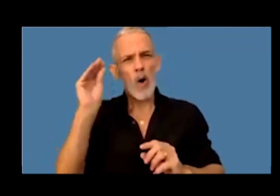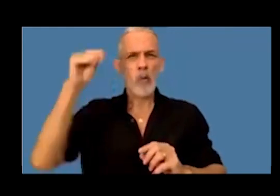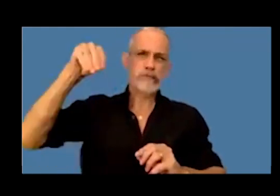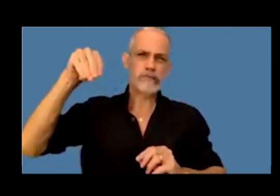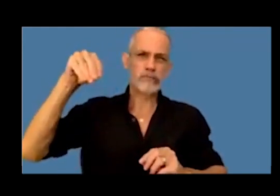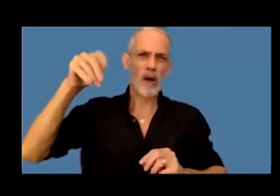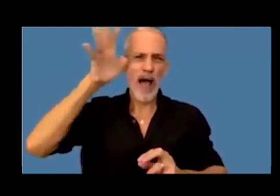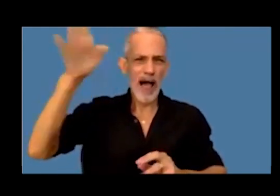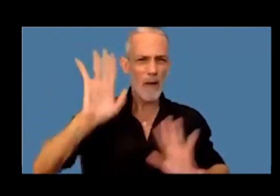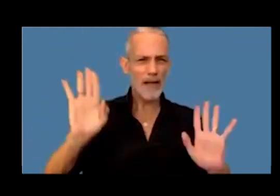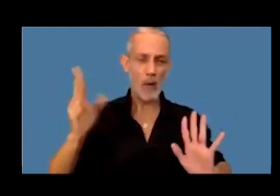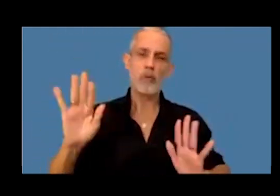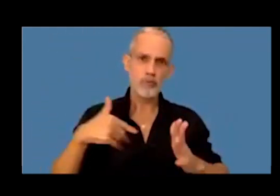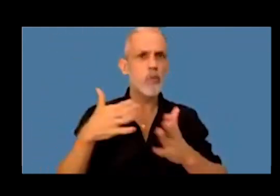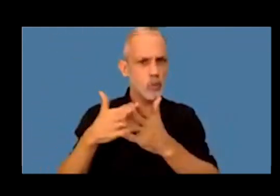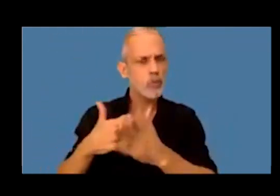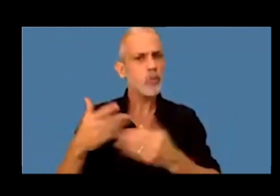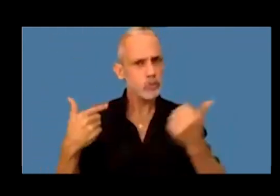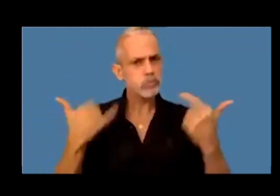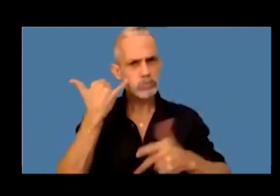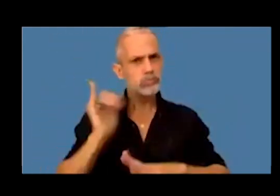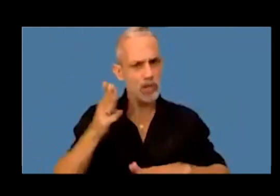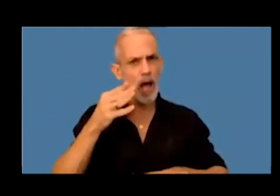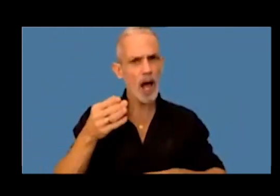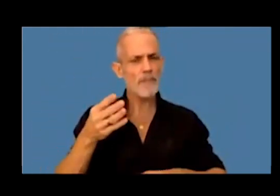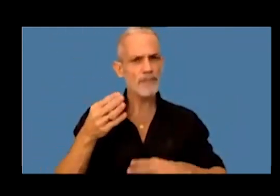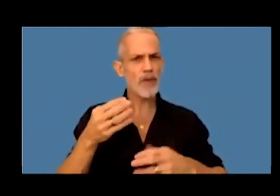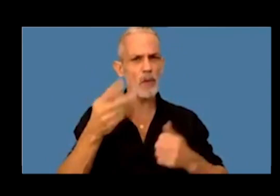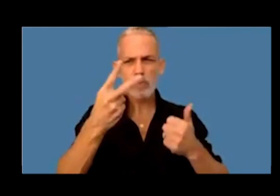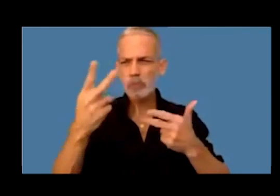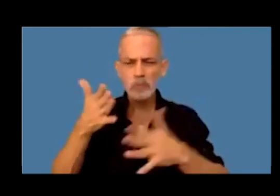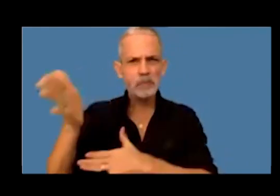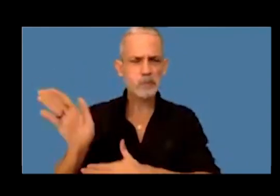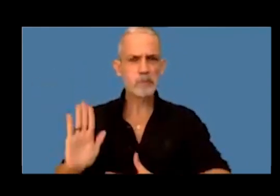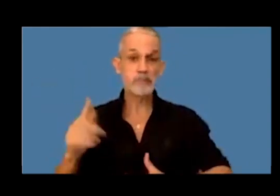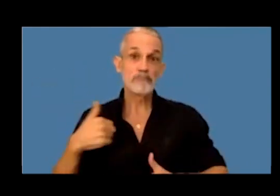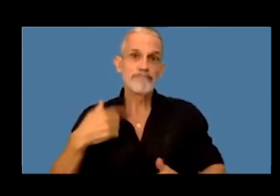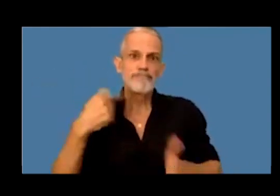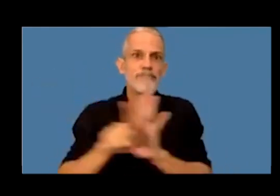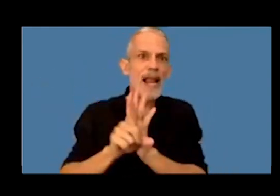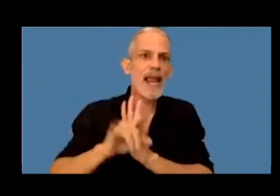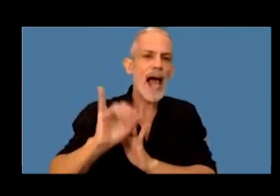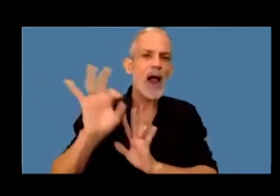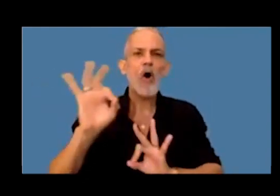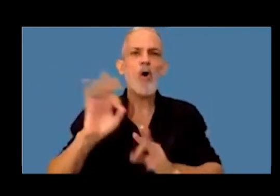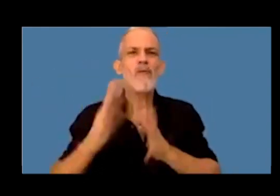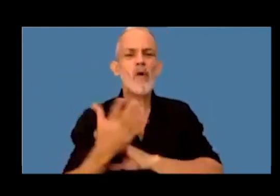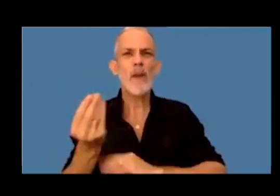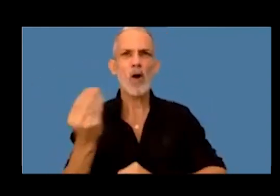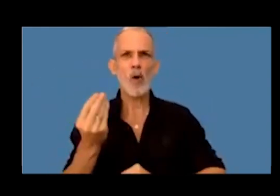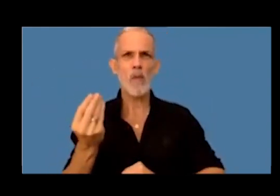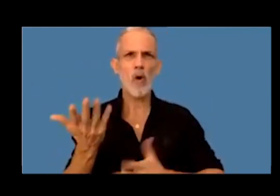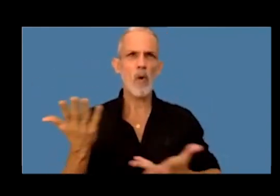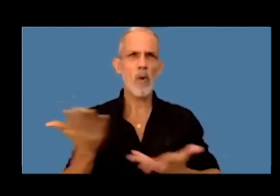He tenido varios casos y quisiera saber si eso es legal o si hay alguna manera de